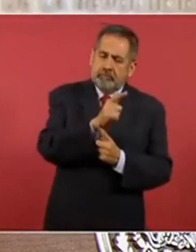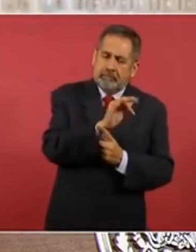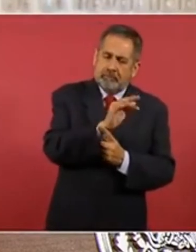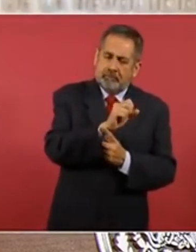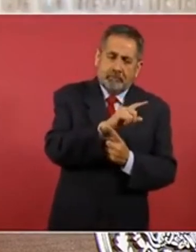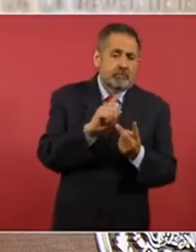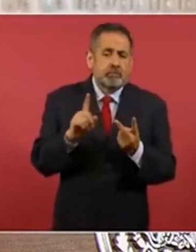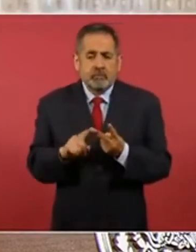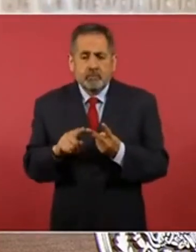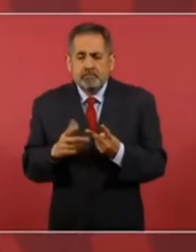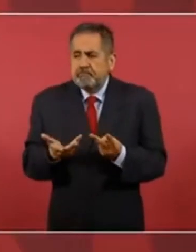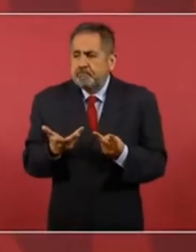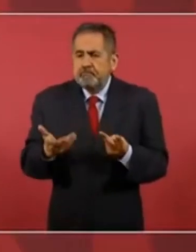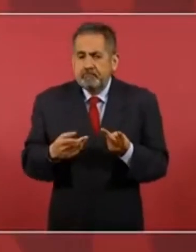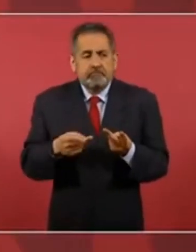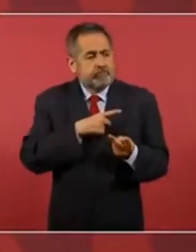para seguir produciendo.